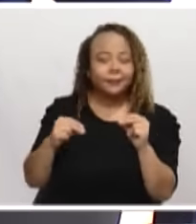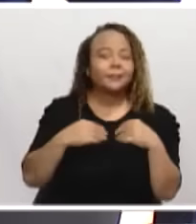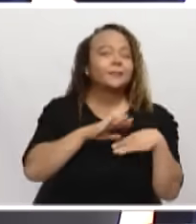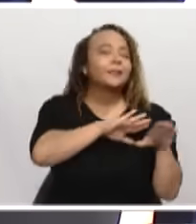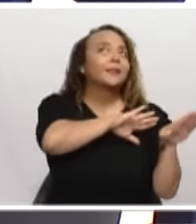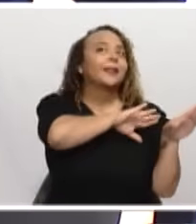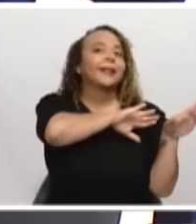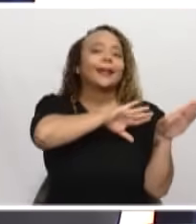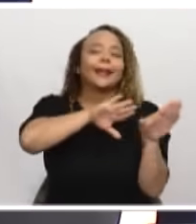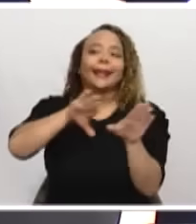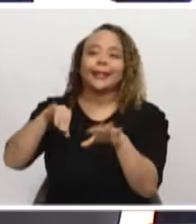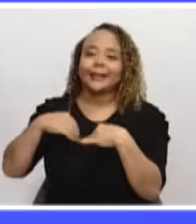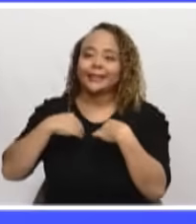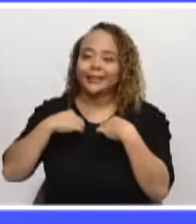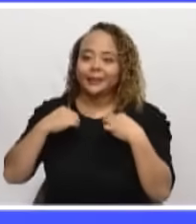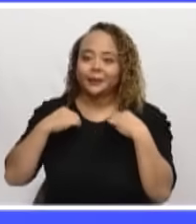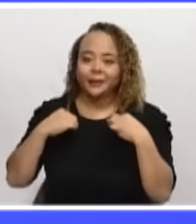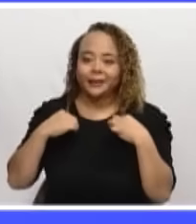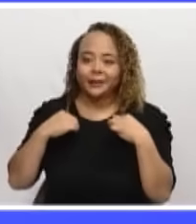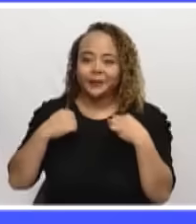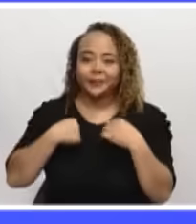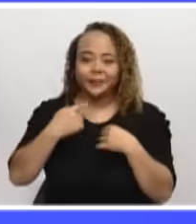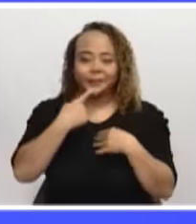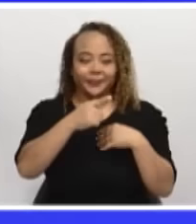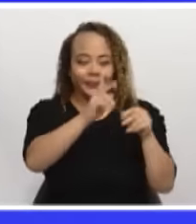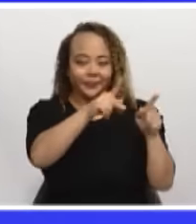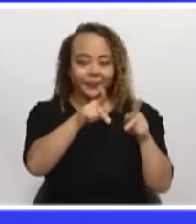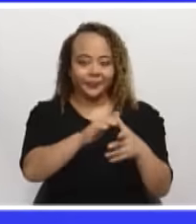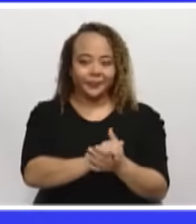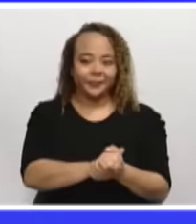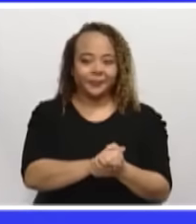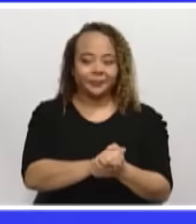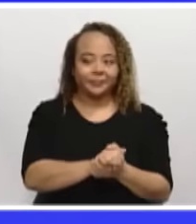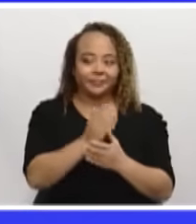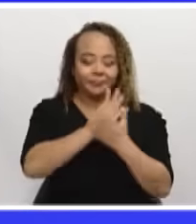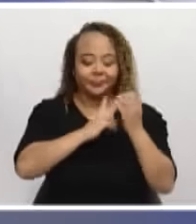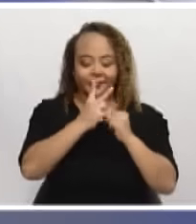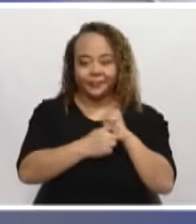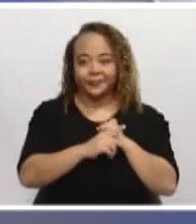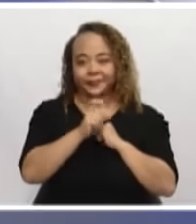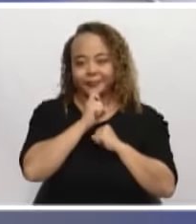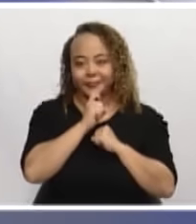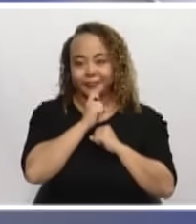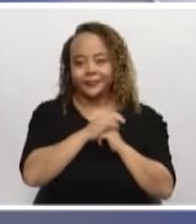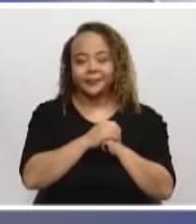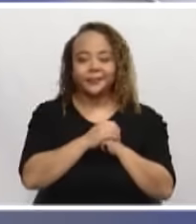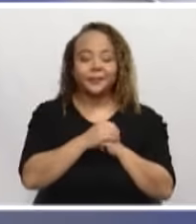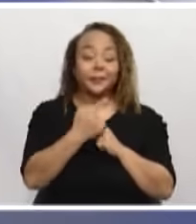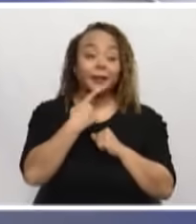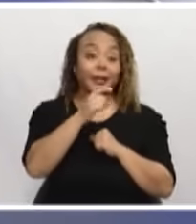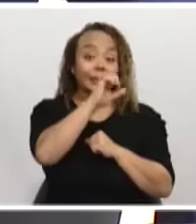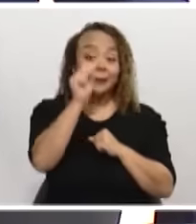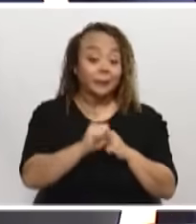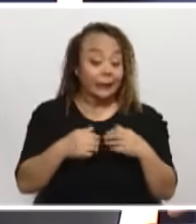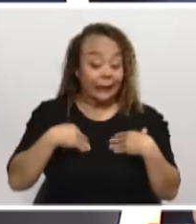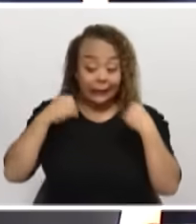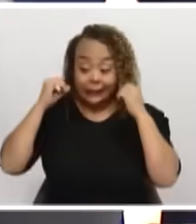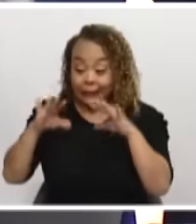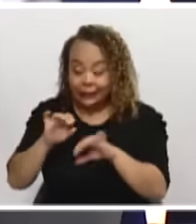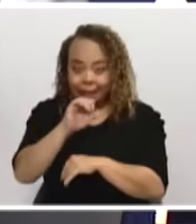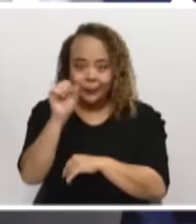camisa no no se lo digo austed le digo al aficionado que yo sé que a veces cuesta un poquito decirle a un sapriza quítese la